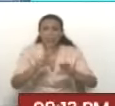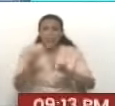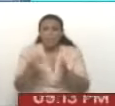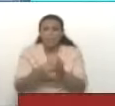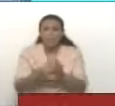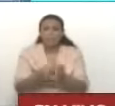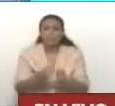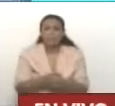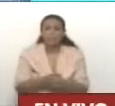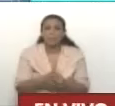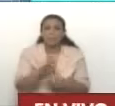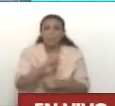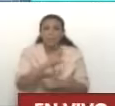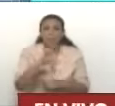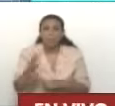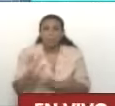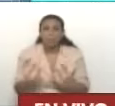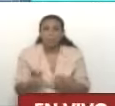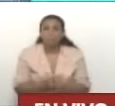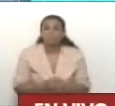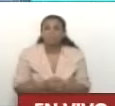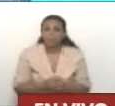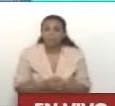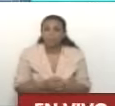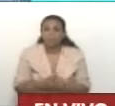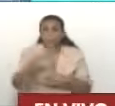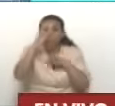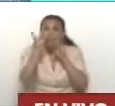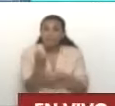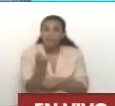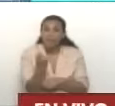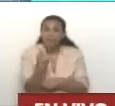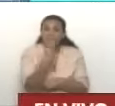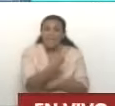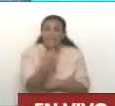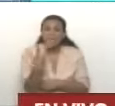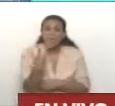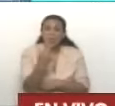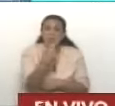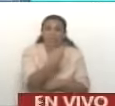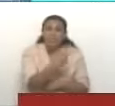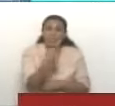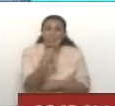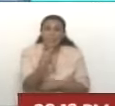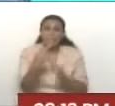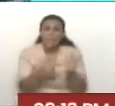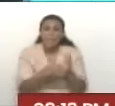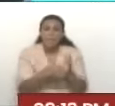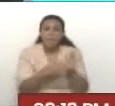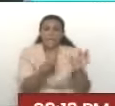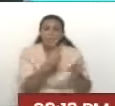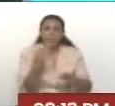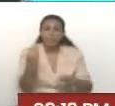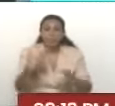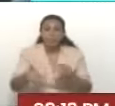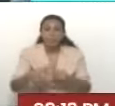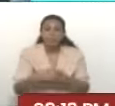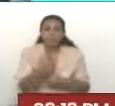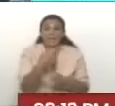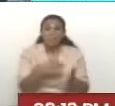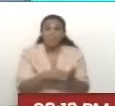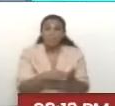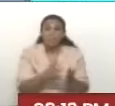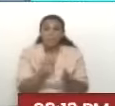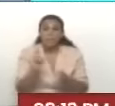76.400 34, por atender 32.028, hay que ir por esos